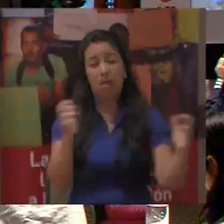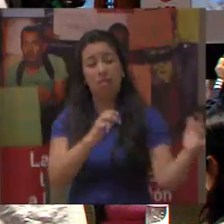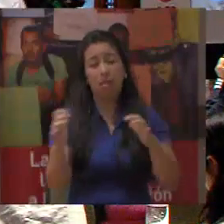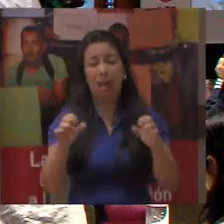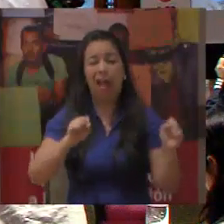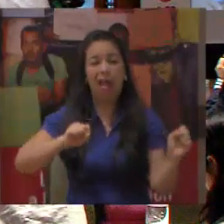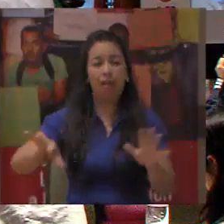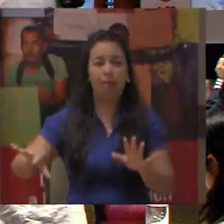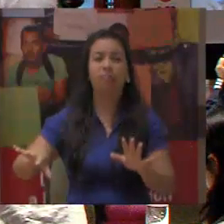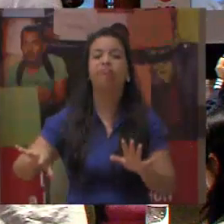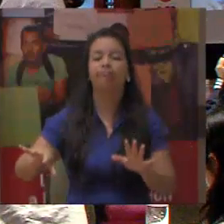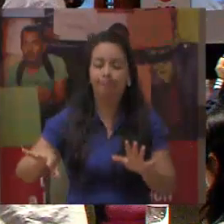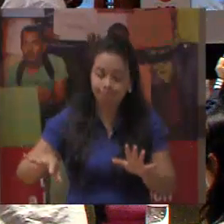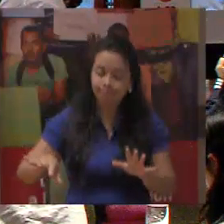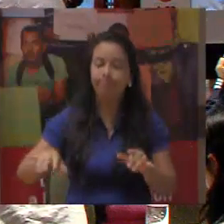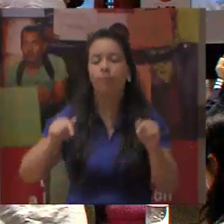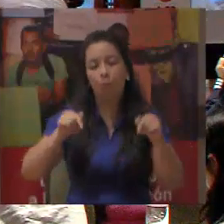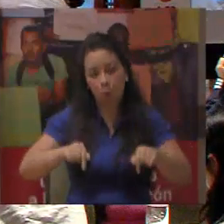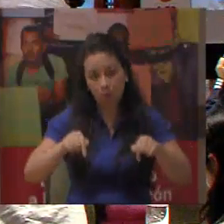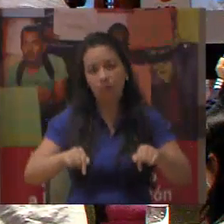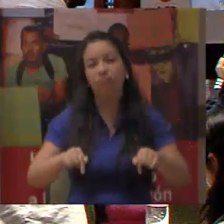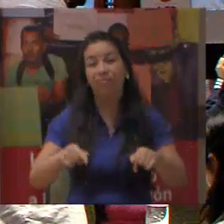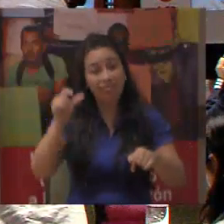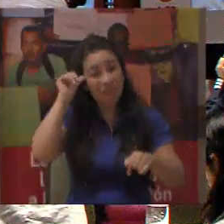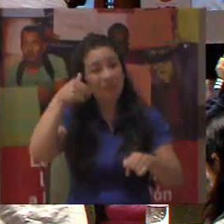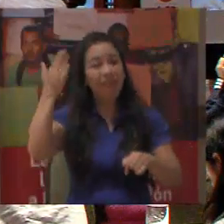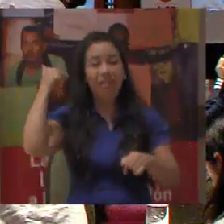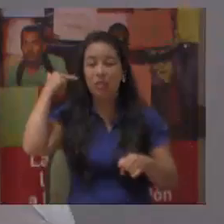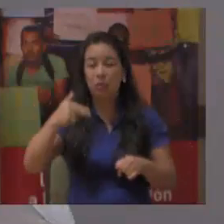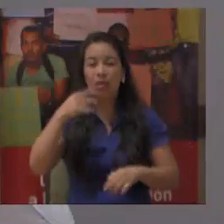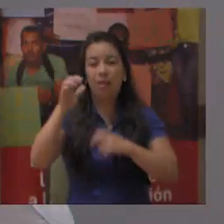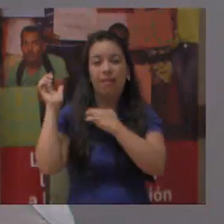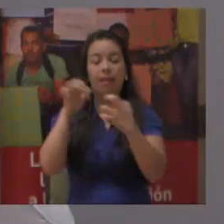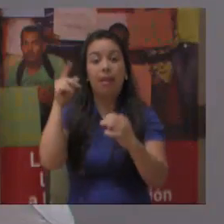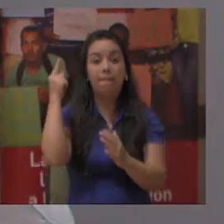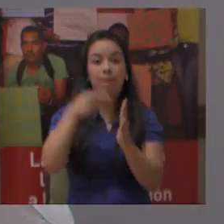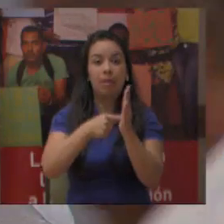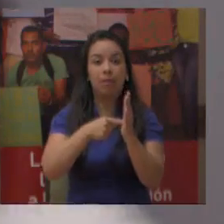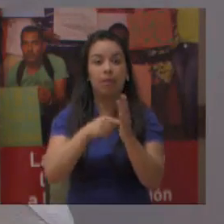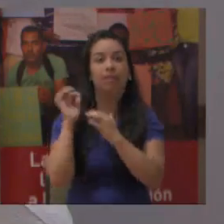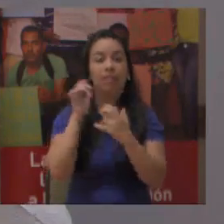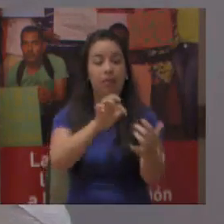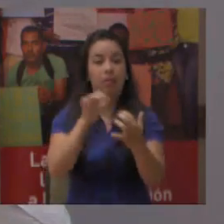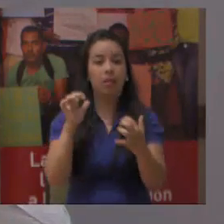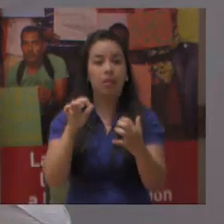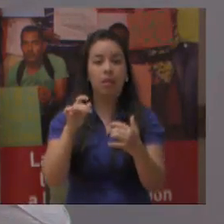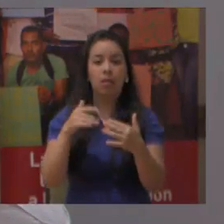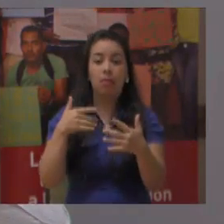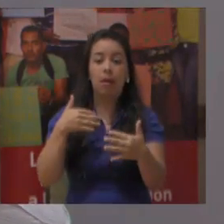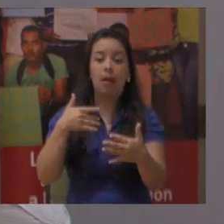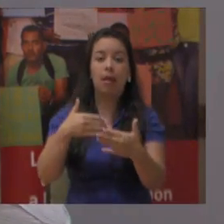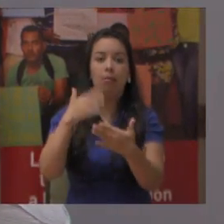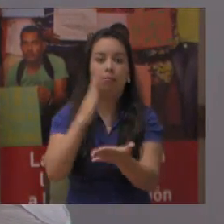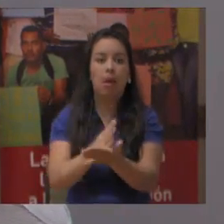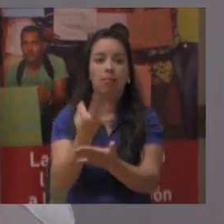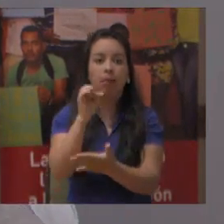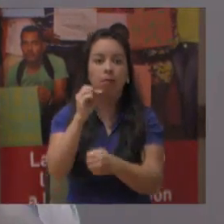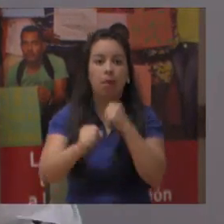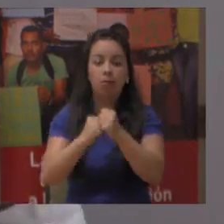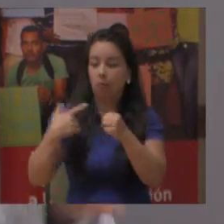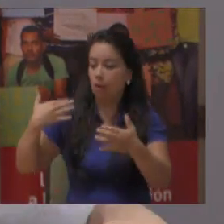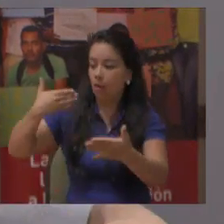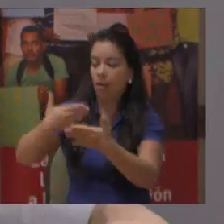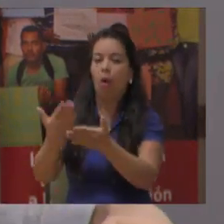la posibilidad de paz. También pasó después de la Guerra de los Mil Días. ¿Y qué pasó 30 años después? Volvió a haber conflicto.